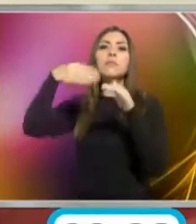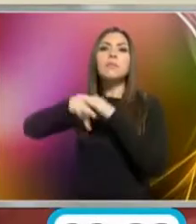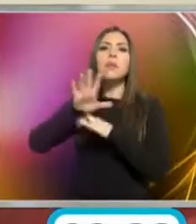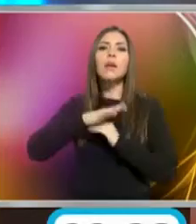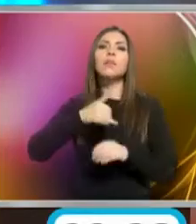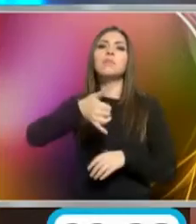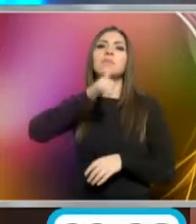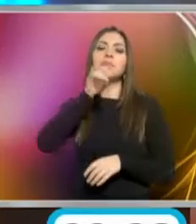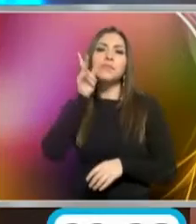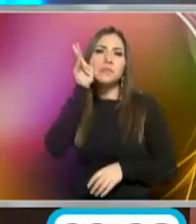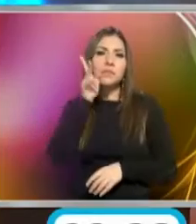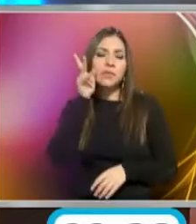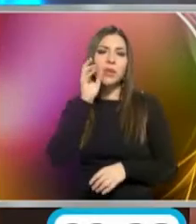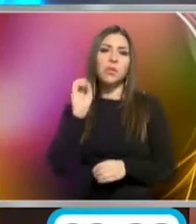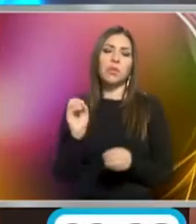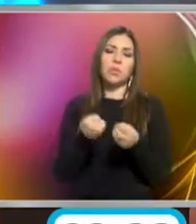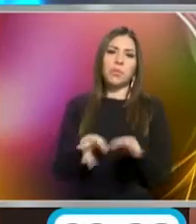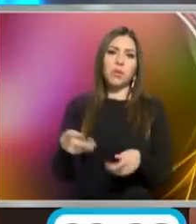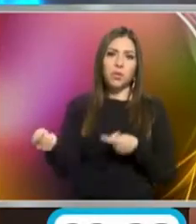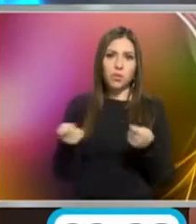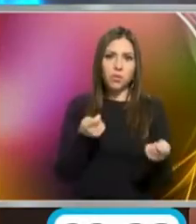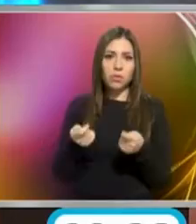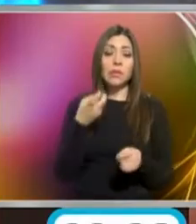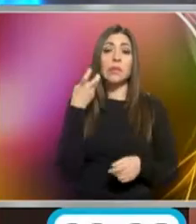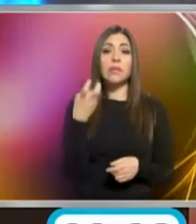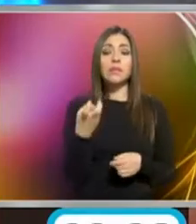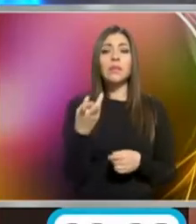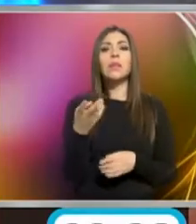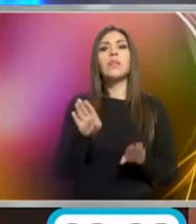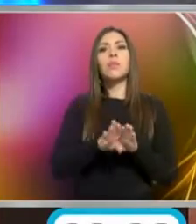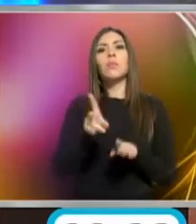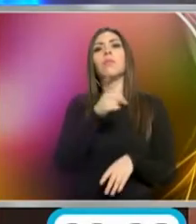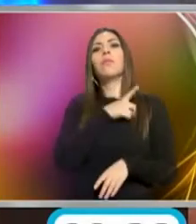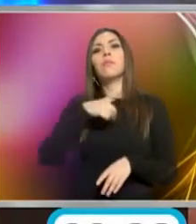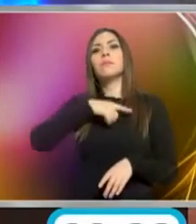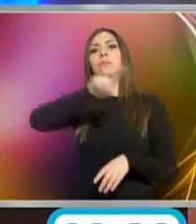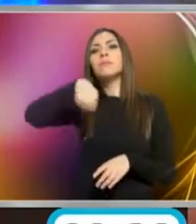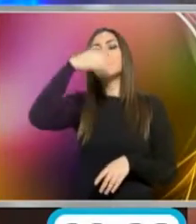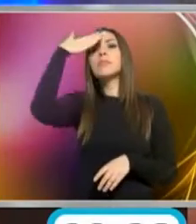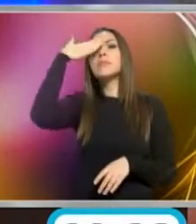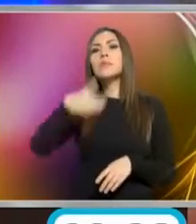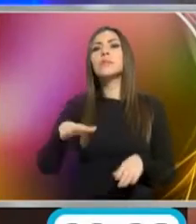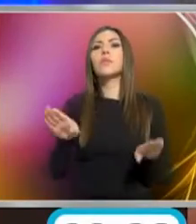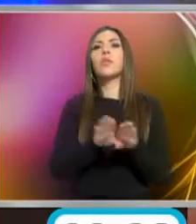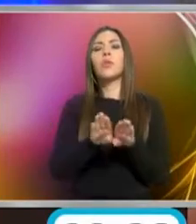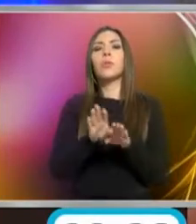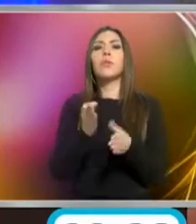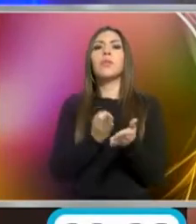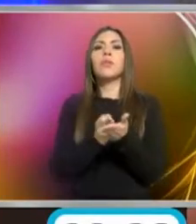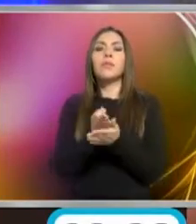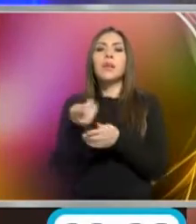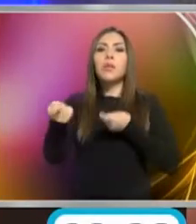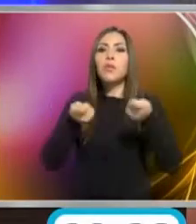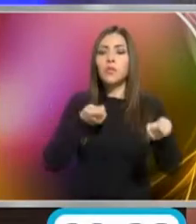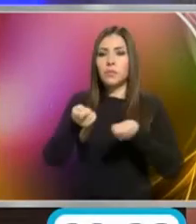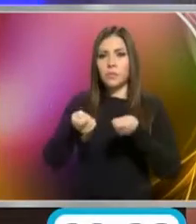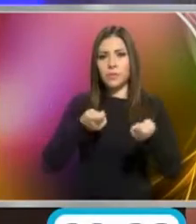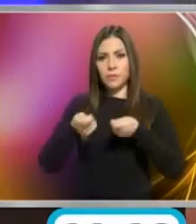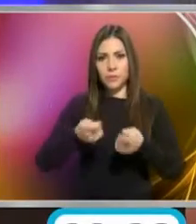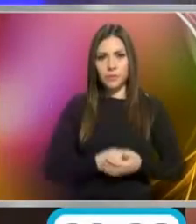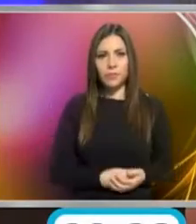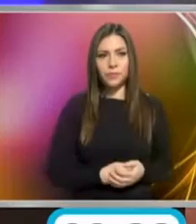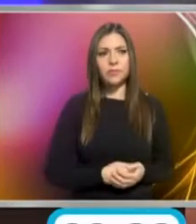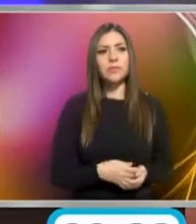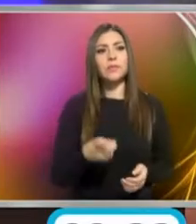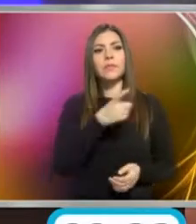donde pierdes cierto control. Obviamente, pues entonces ahí es donde tenemos que saber hasta Sean dónde. fieles. La fidelidad Leales. es una. Leales. Sean